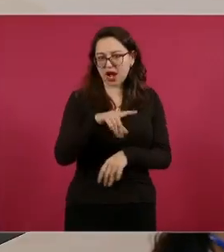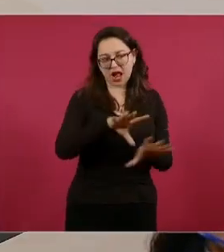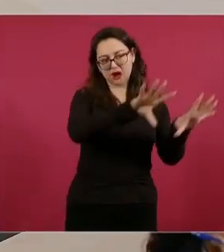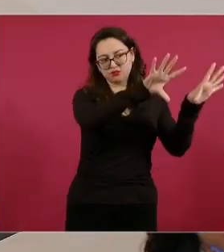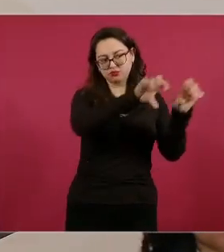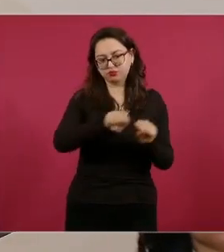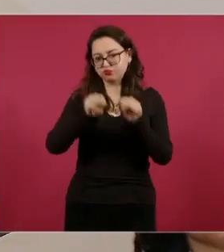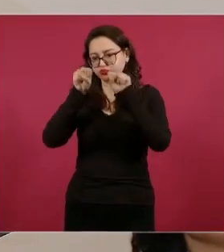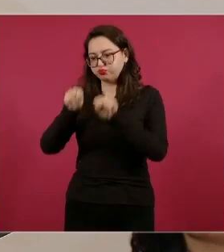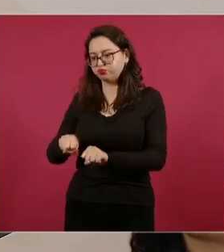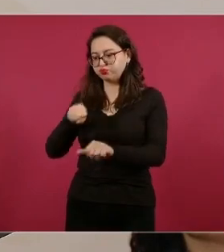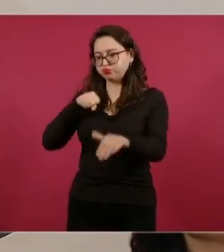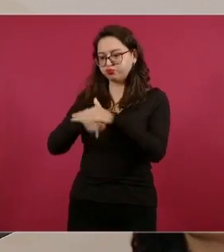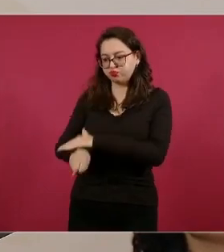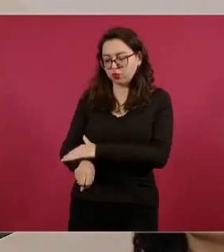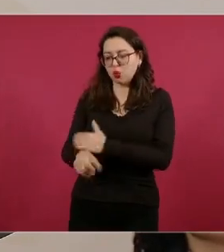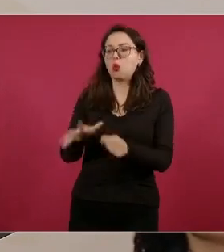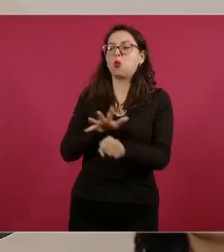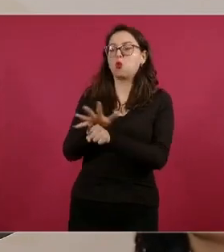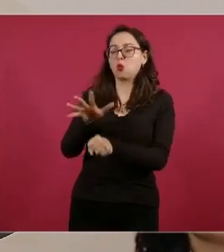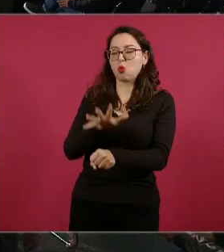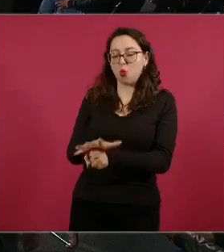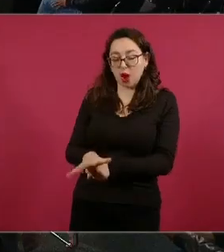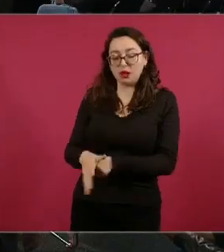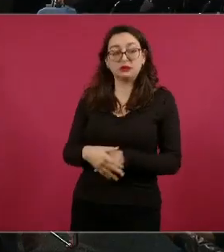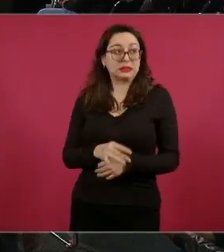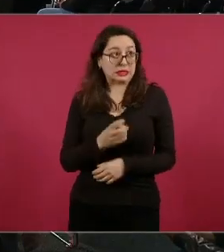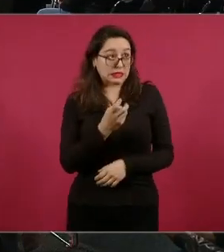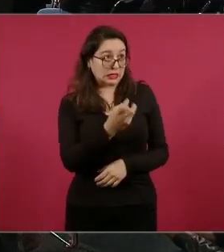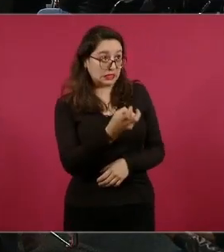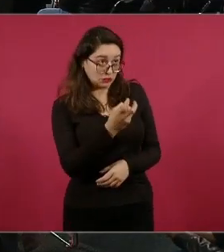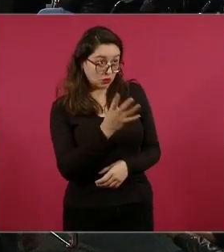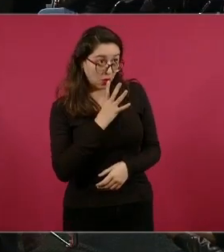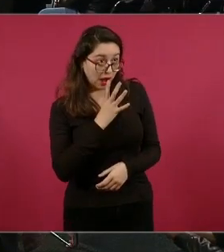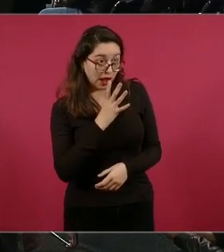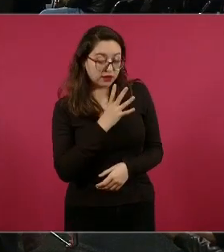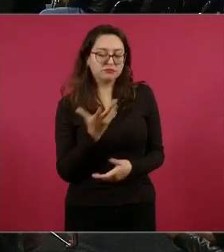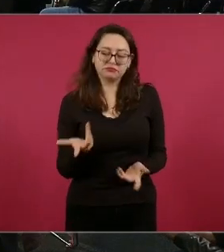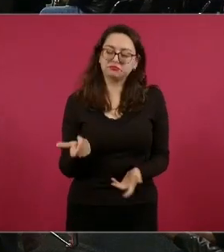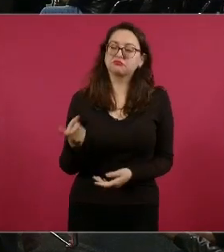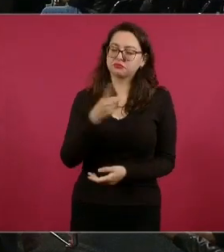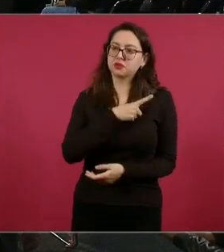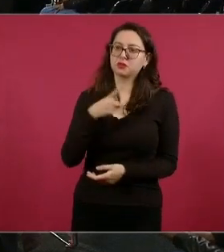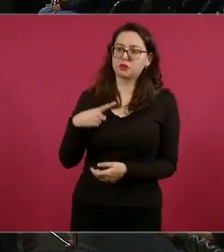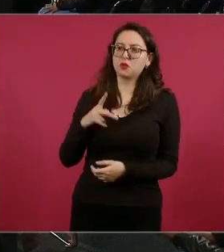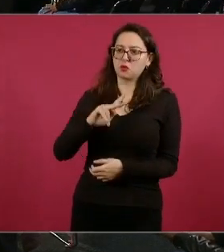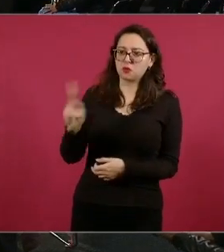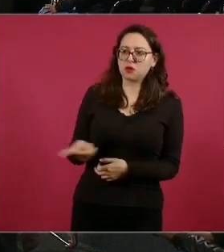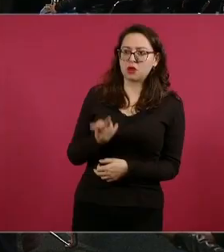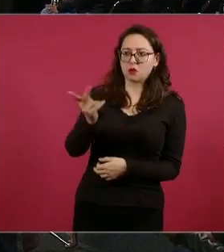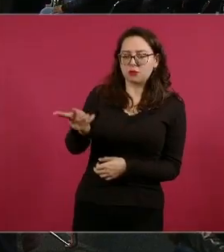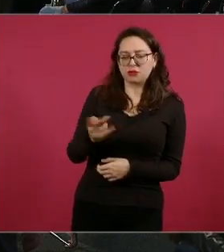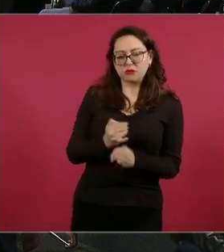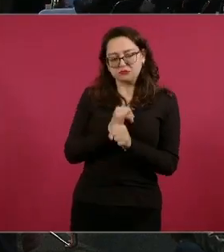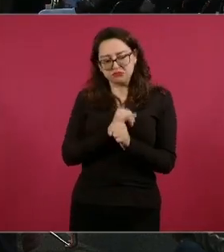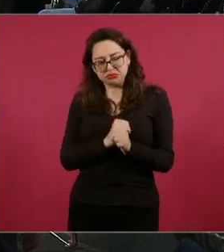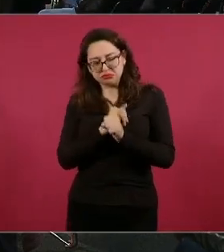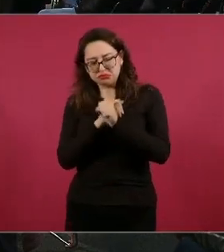abiertos. ¿Qué cargos hay? Cargos. Se hace una